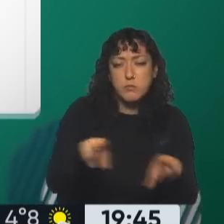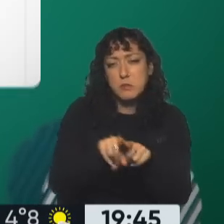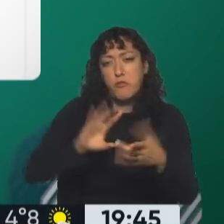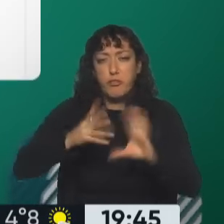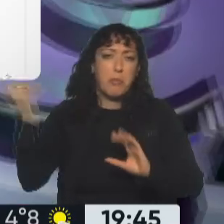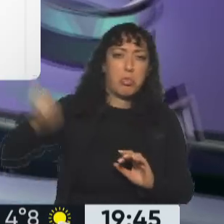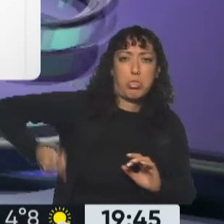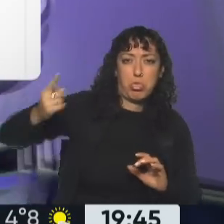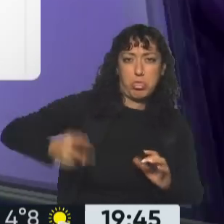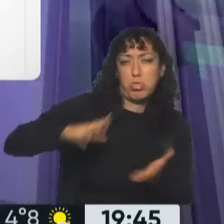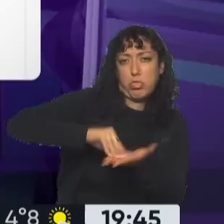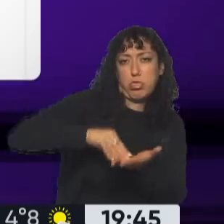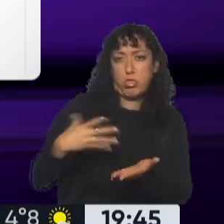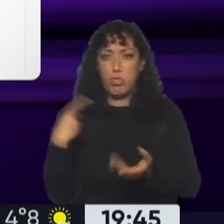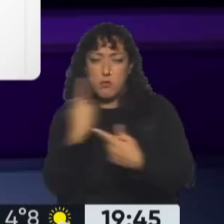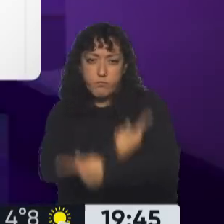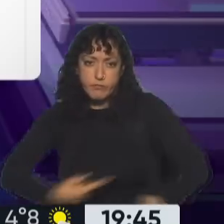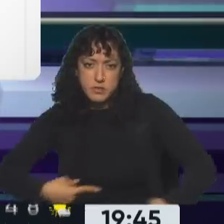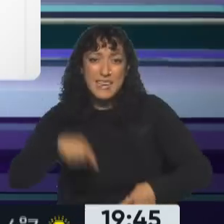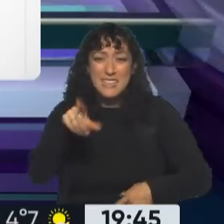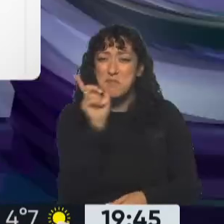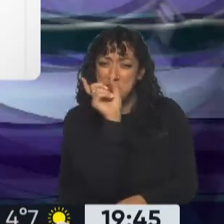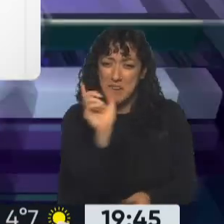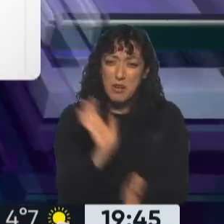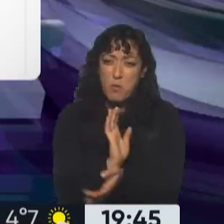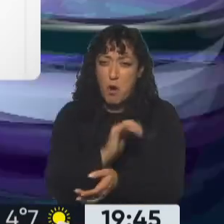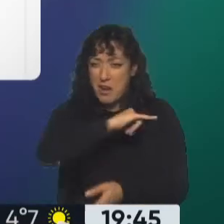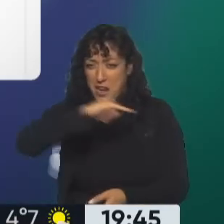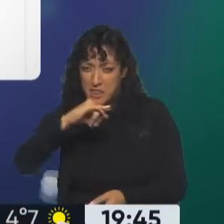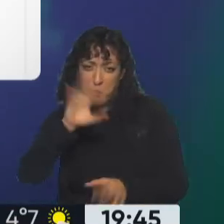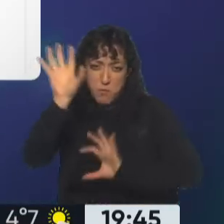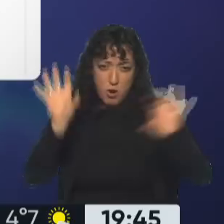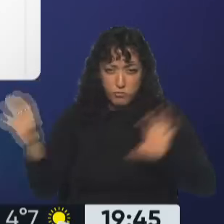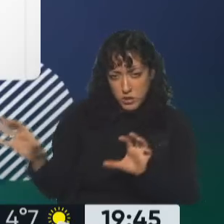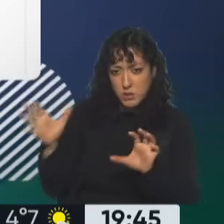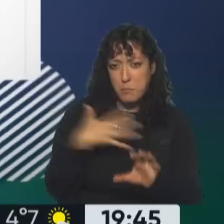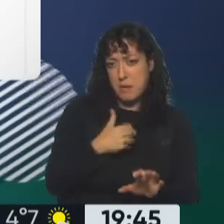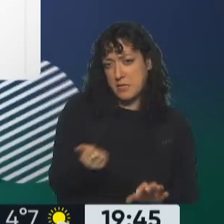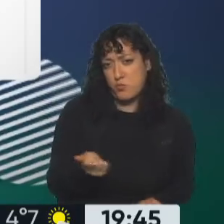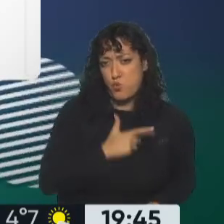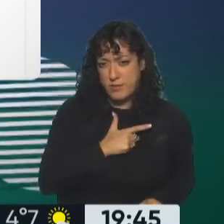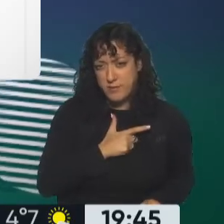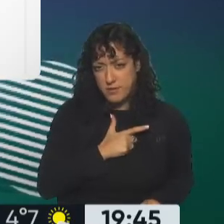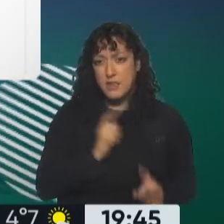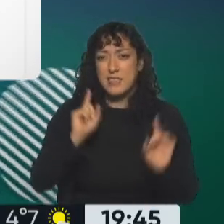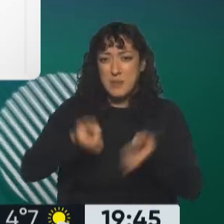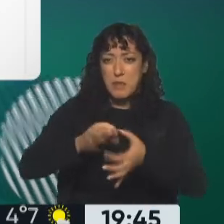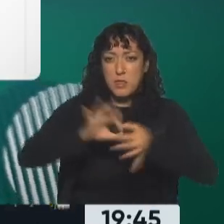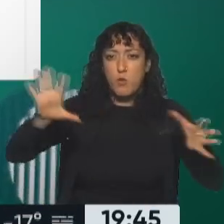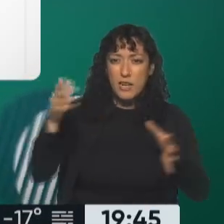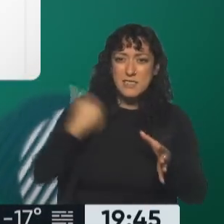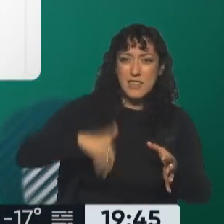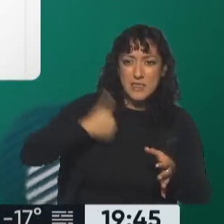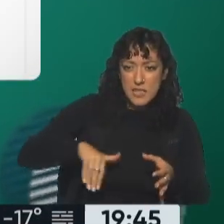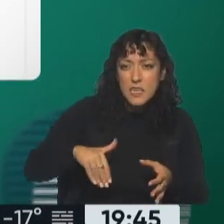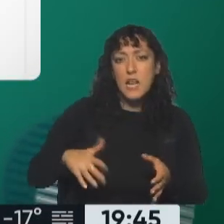Y sostiene que este es un concepto absolutamente despectivo hacia las provincias de nuestra patria y hacia la esencia de la